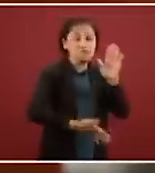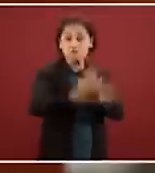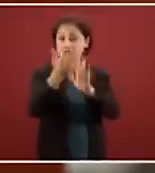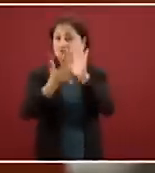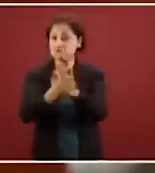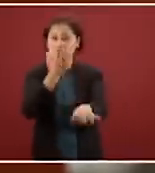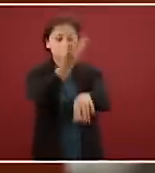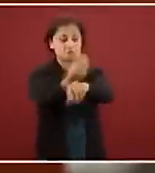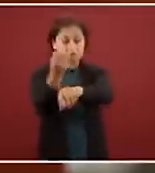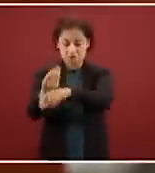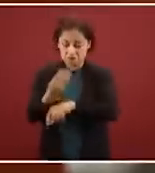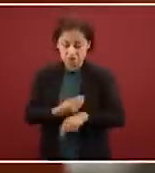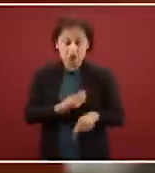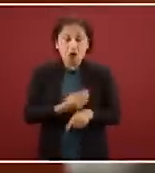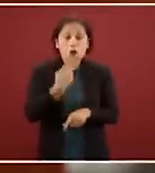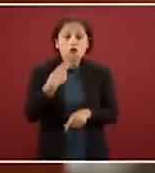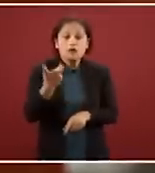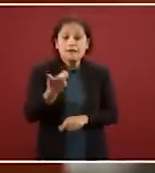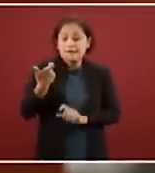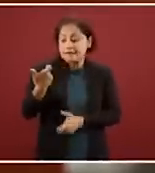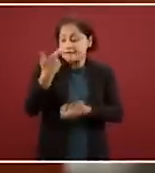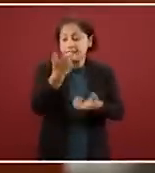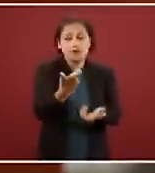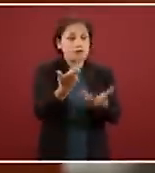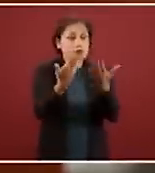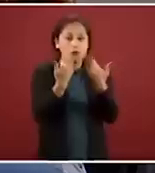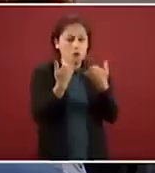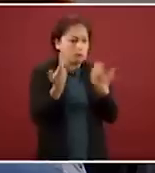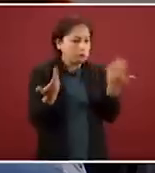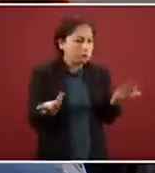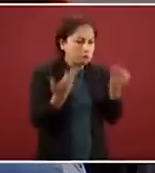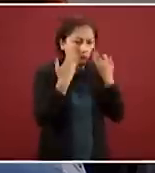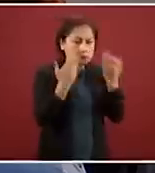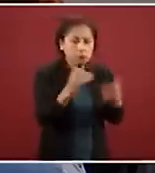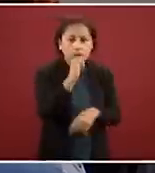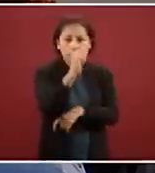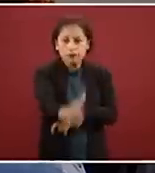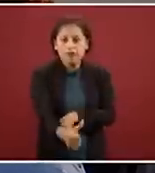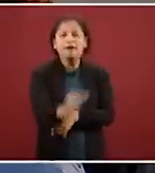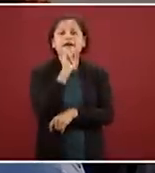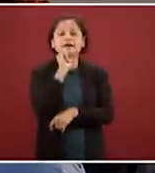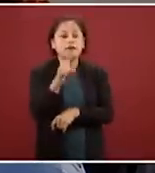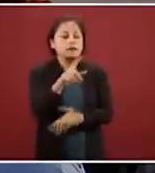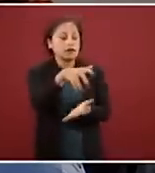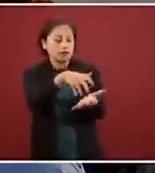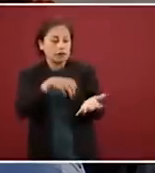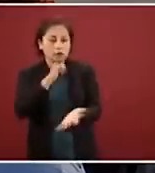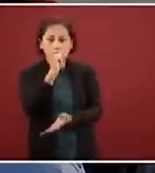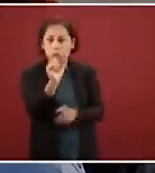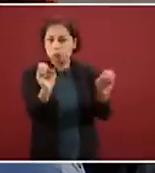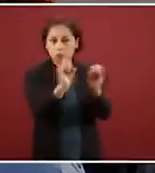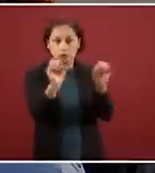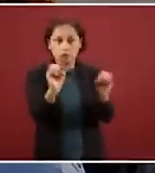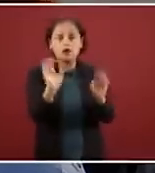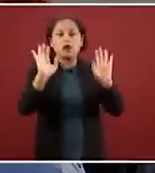se ve trabajo de los recursos públicos, tampoco se ve una política de austeridad. Entonces, pues las malas pensamientos